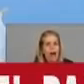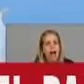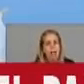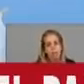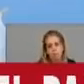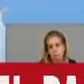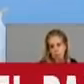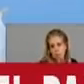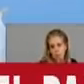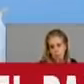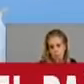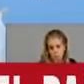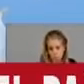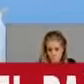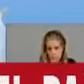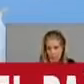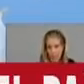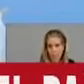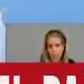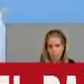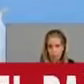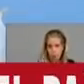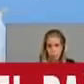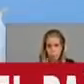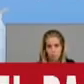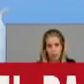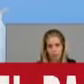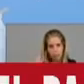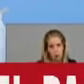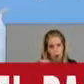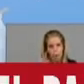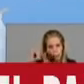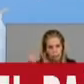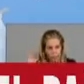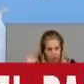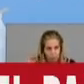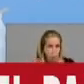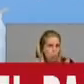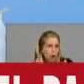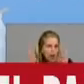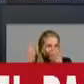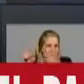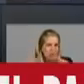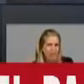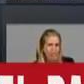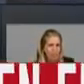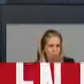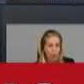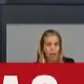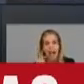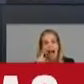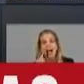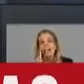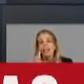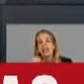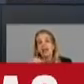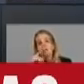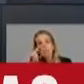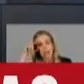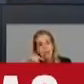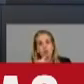este sentido creo que, por supuesto, a contramano de lo que dice hoy una mayoría de la opinión pública, yo creo que es un